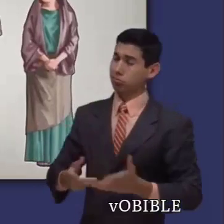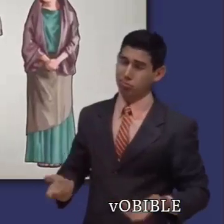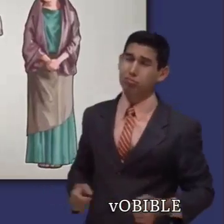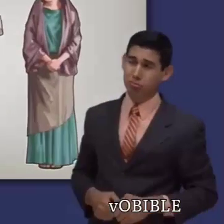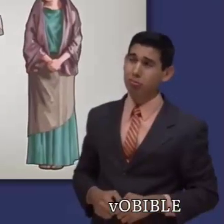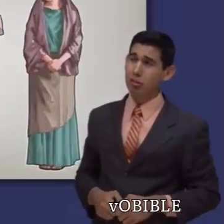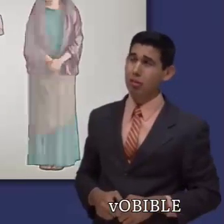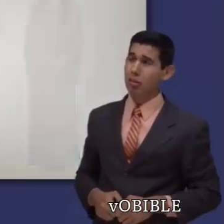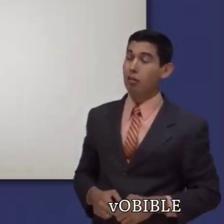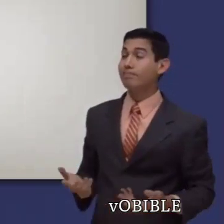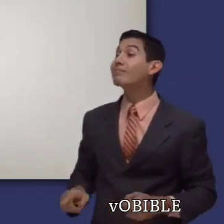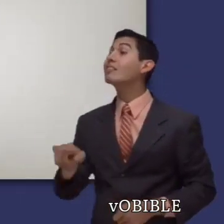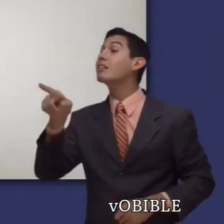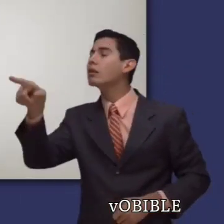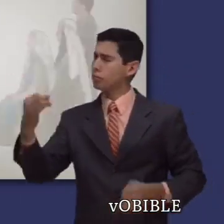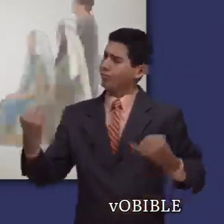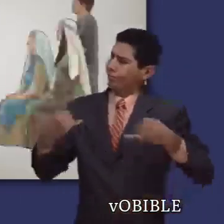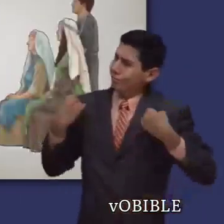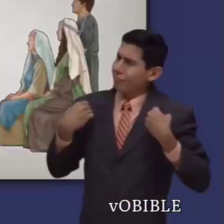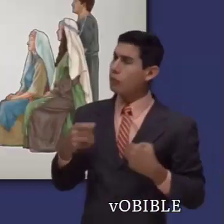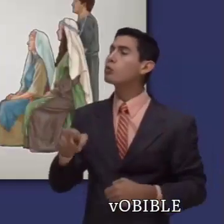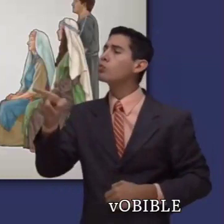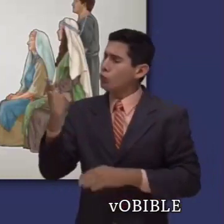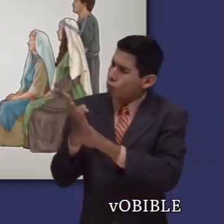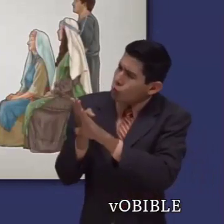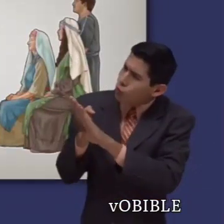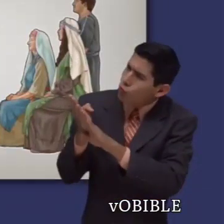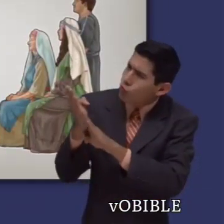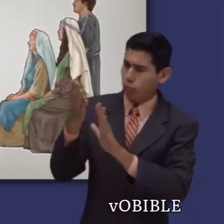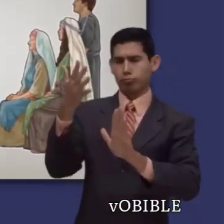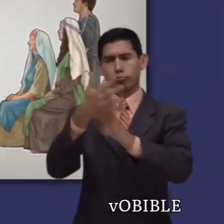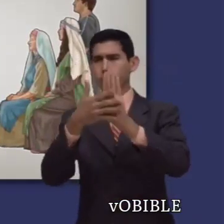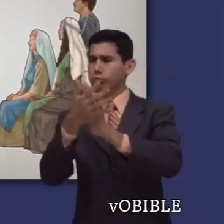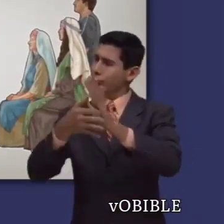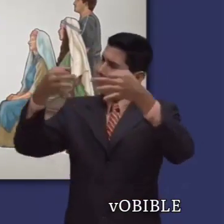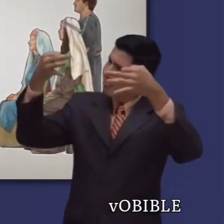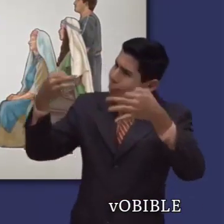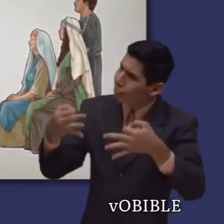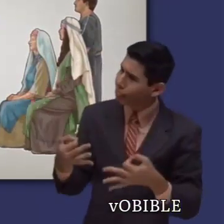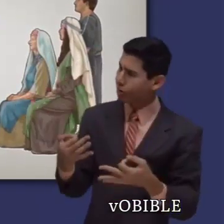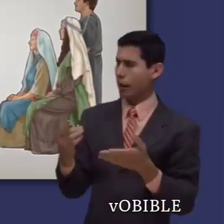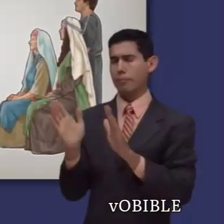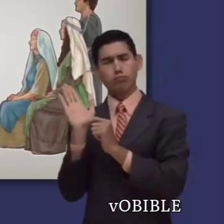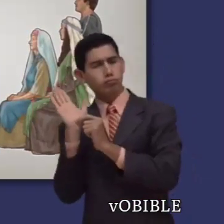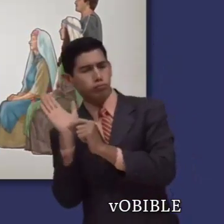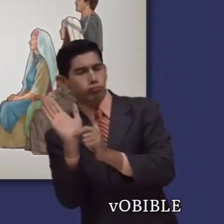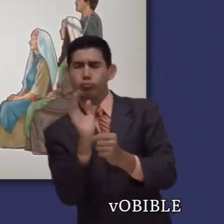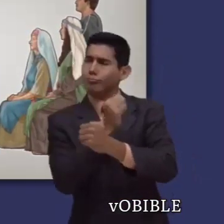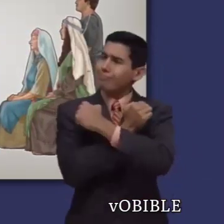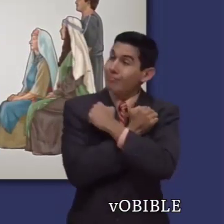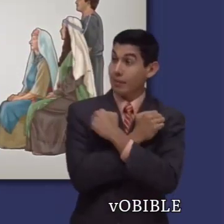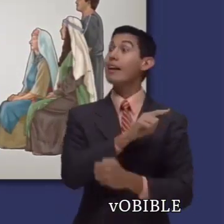matrimonio. Pablo anima a Timoteo a que sea un buen ejemplo por su manera de hablar, su conducta y su